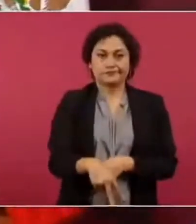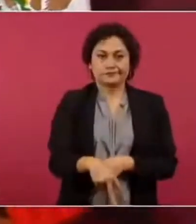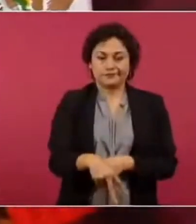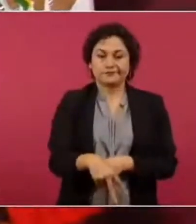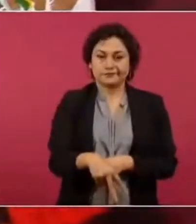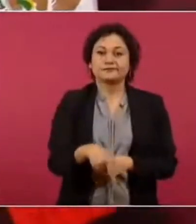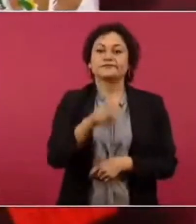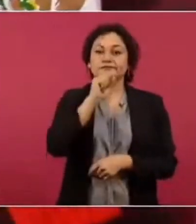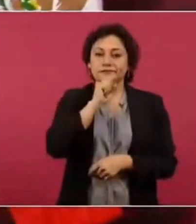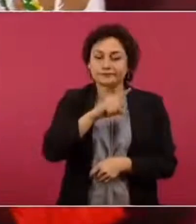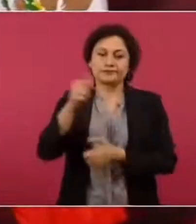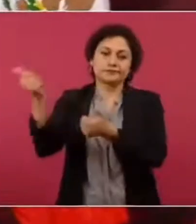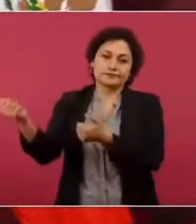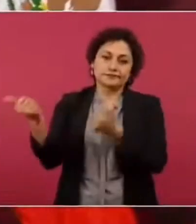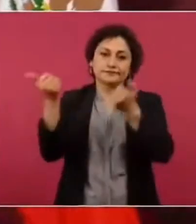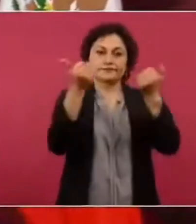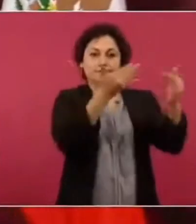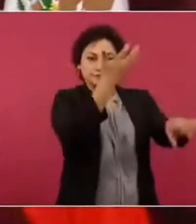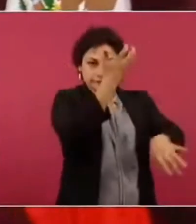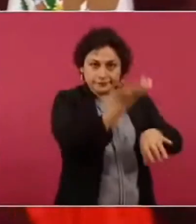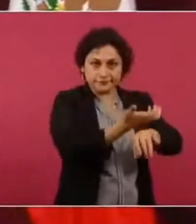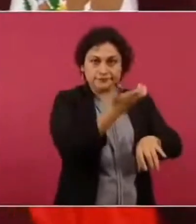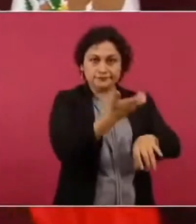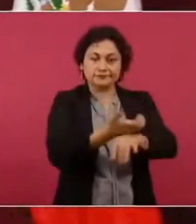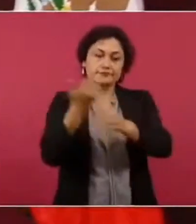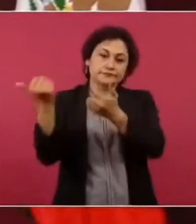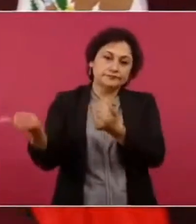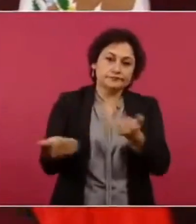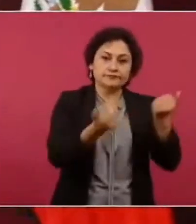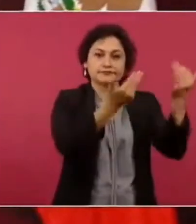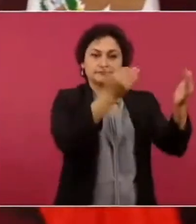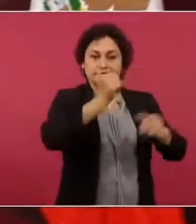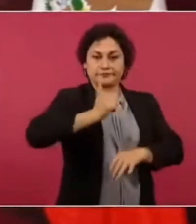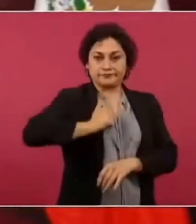Llega a Estados Unidos y llega a Canadá.